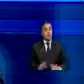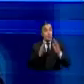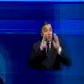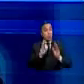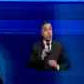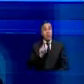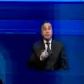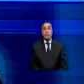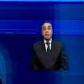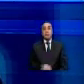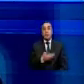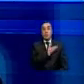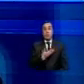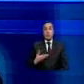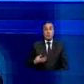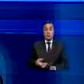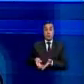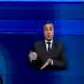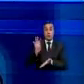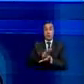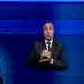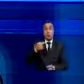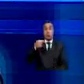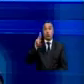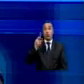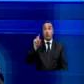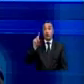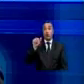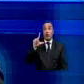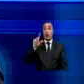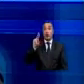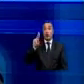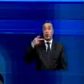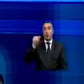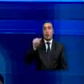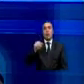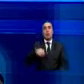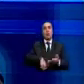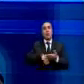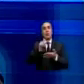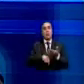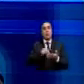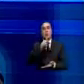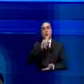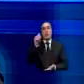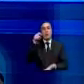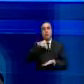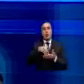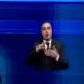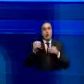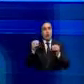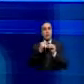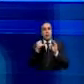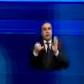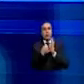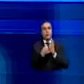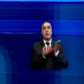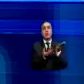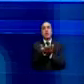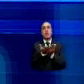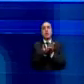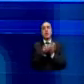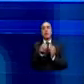Atención amigos, la presidenta de la Asamblea, Guadalupe Llori, eliminó el polémico contrato de $100,000 más impuestos por